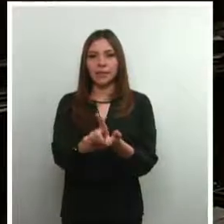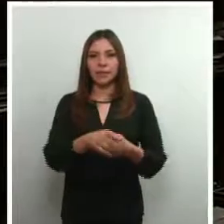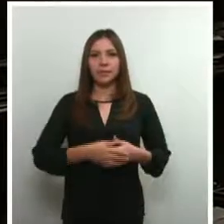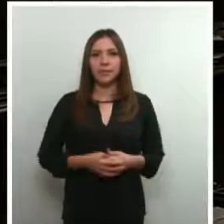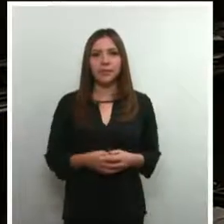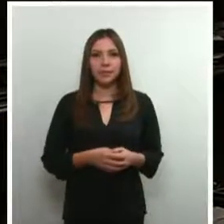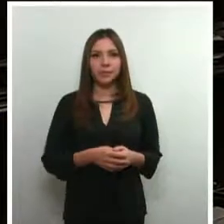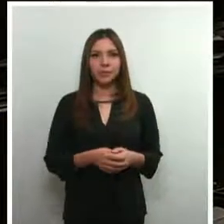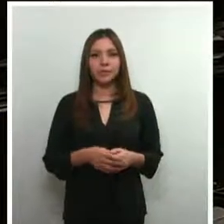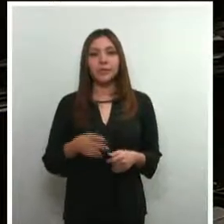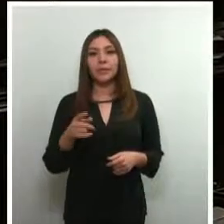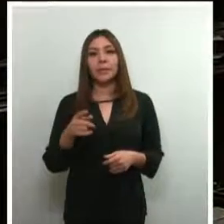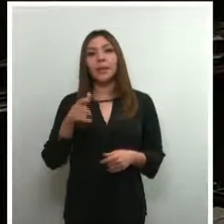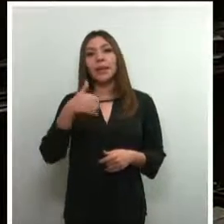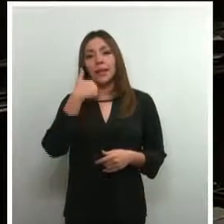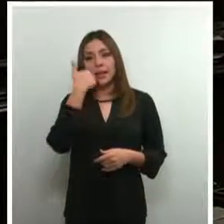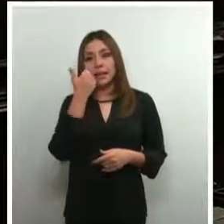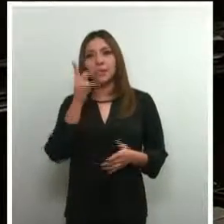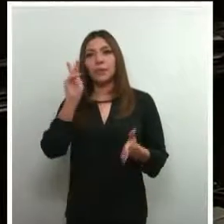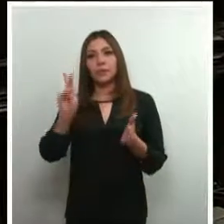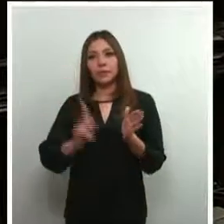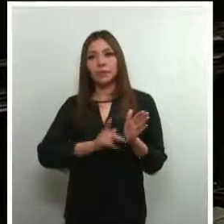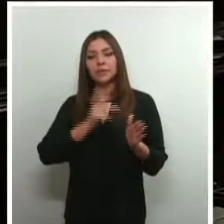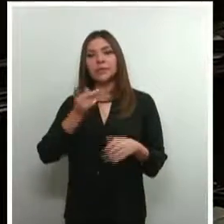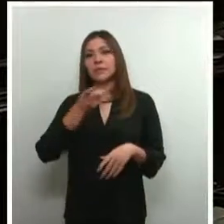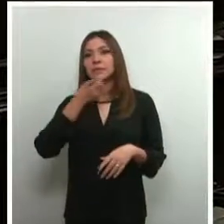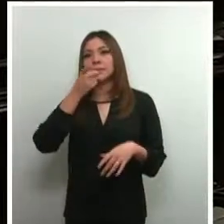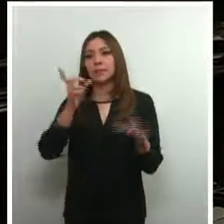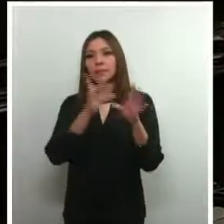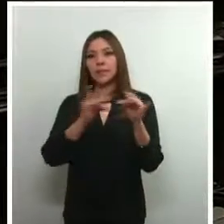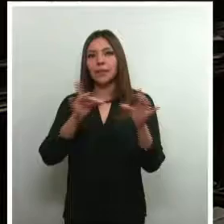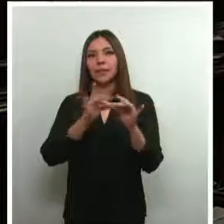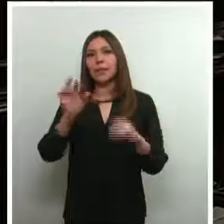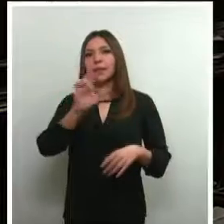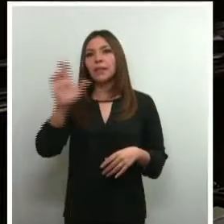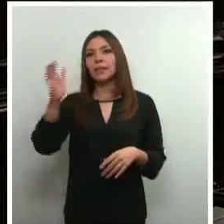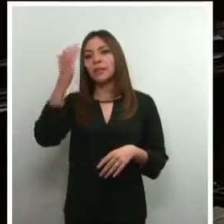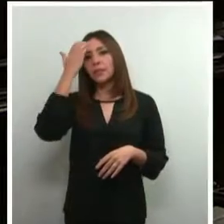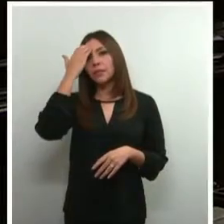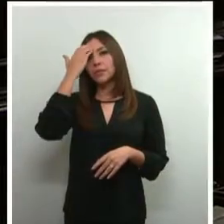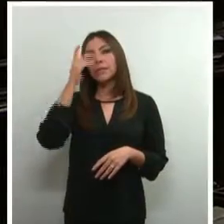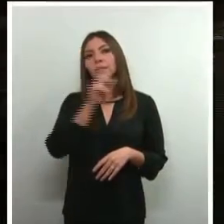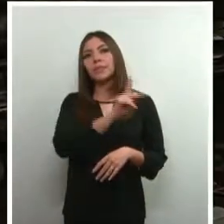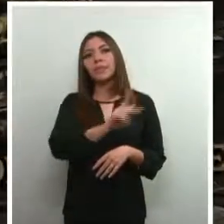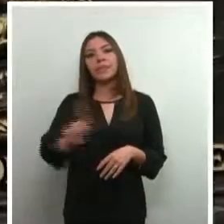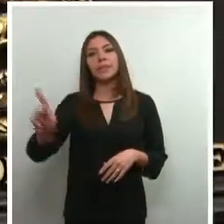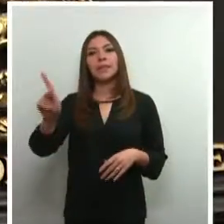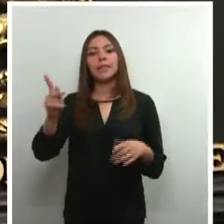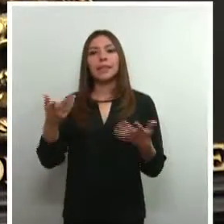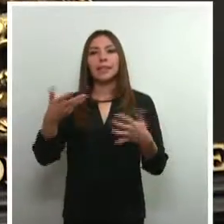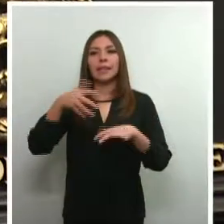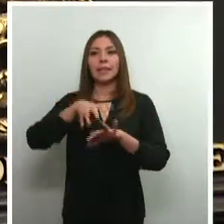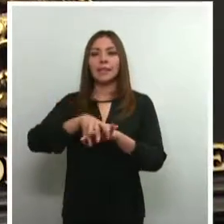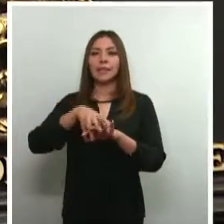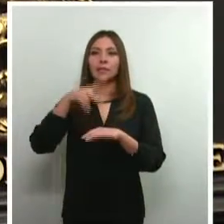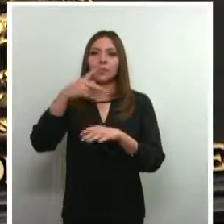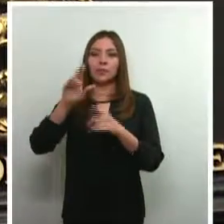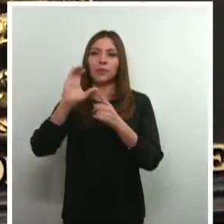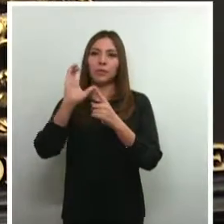antes volver a reiterar el reconocimiento a las y los integrantes de esta